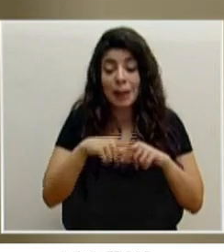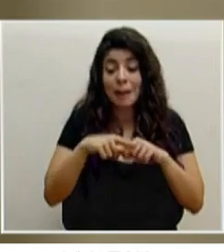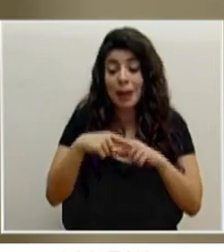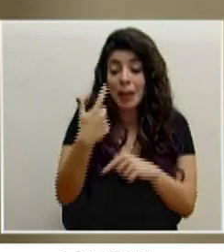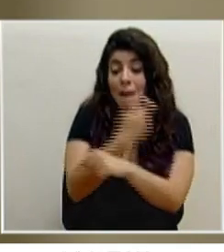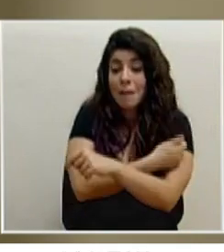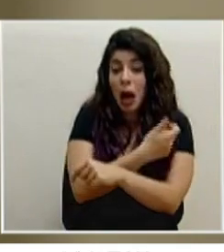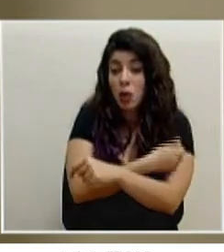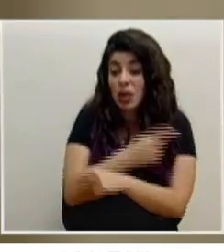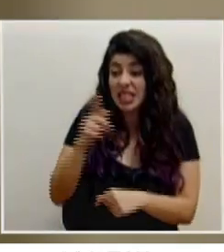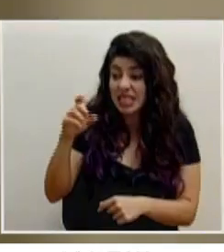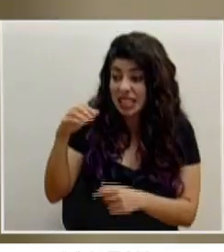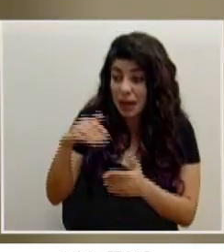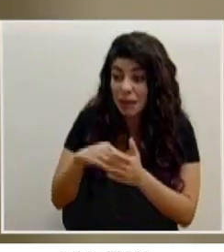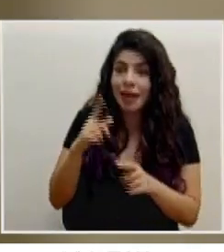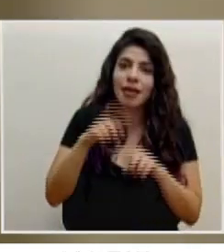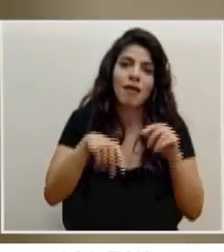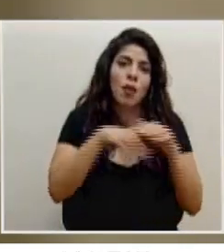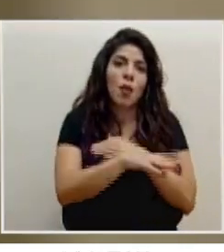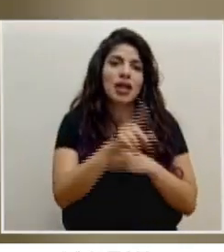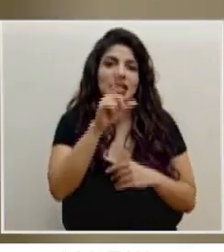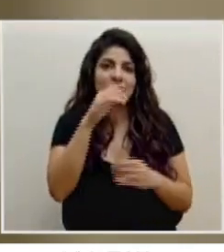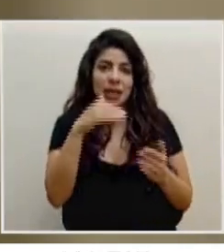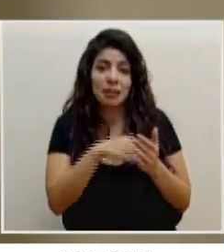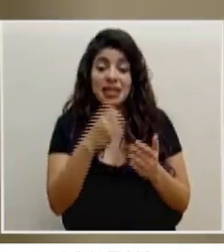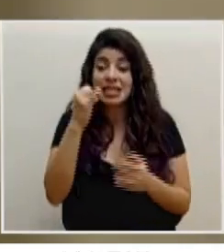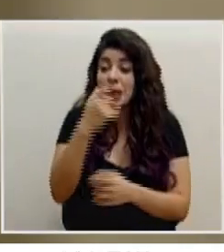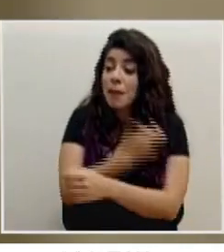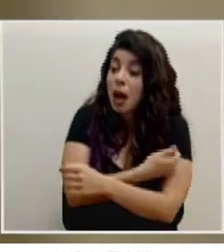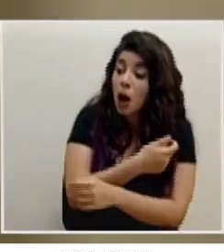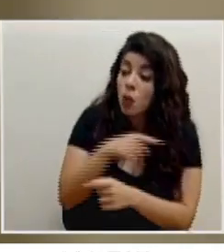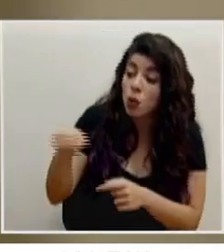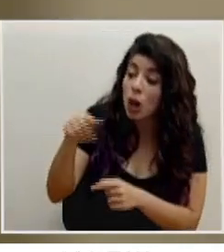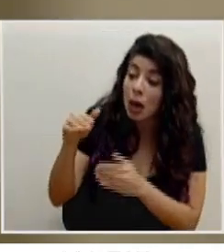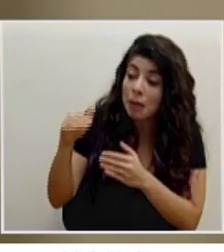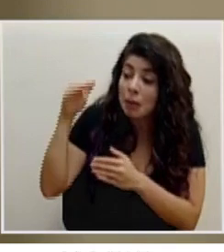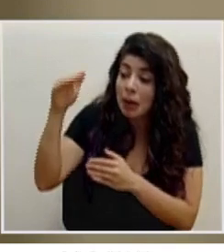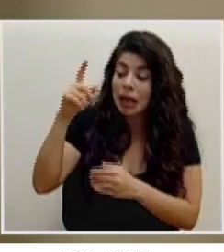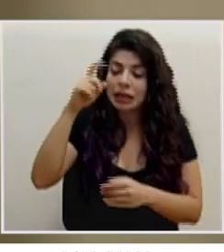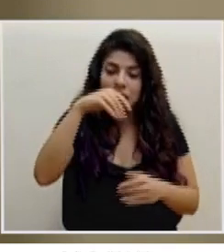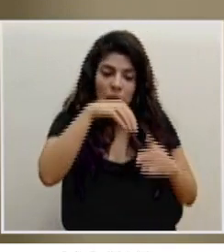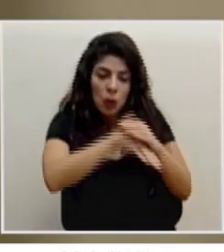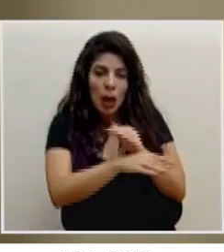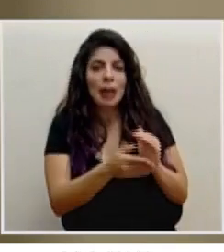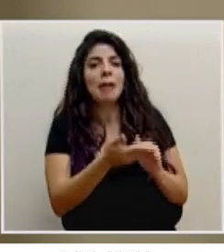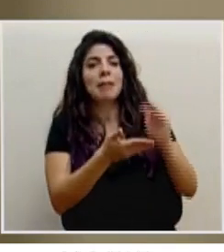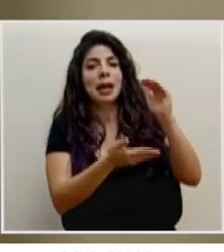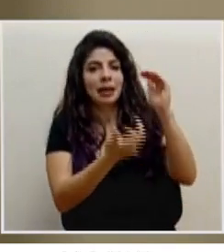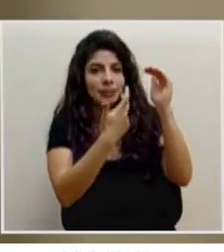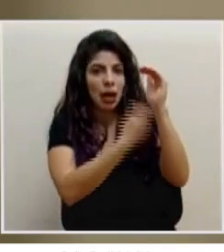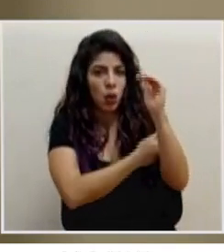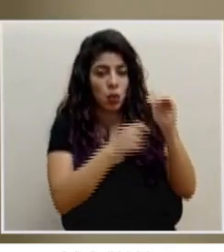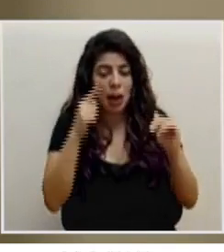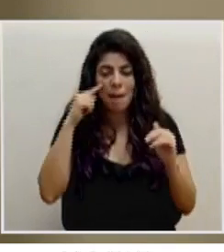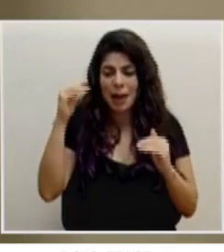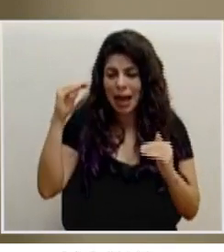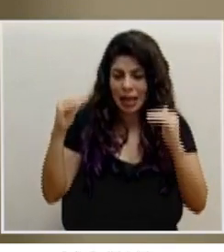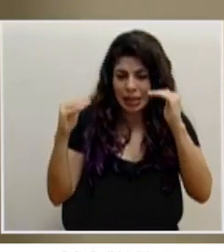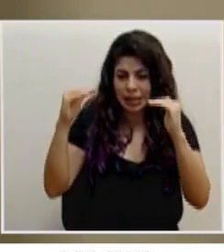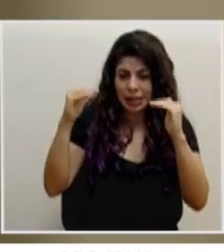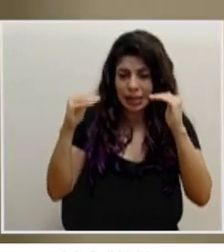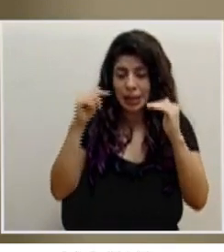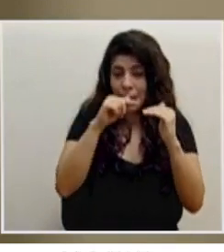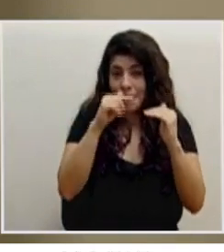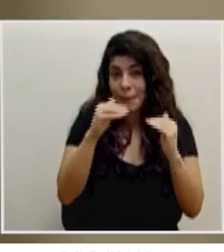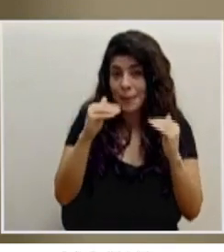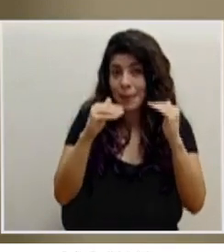vacunación va a ser 100,000, tenemos que guardar 100,000. Okay. Si el comportamiento de vacunación va a ser más alto, vamos a tener que guardar un poco más de vacuna para poder asegurar,